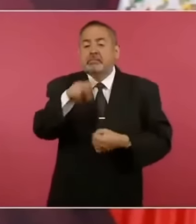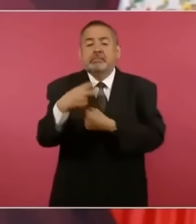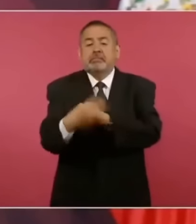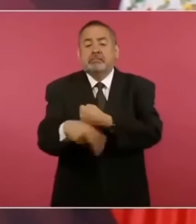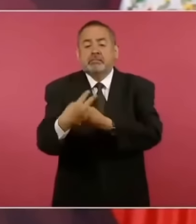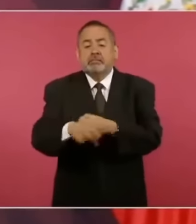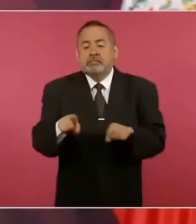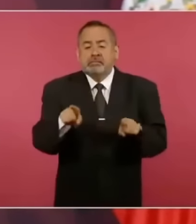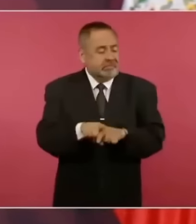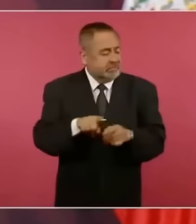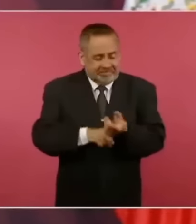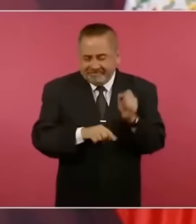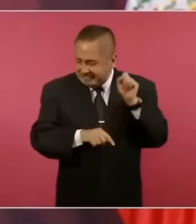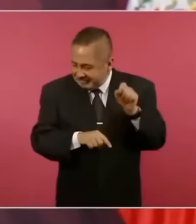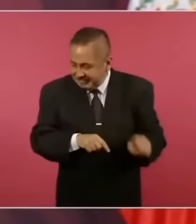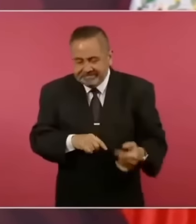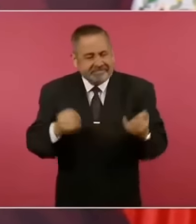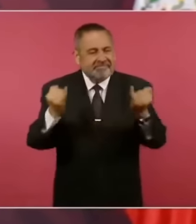igual.